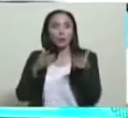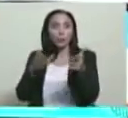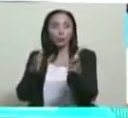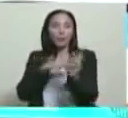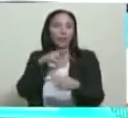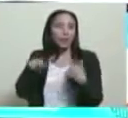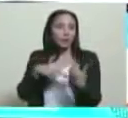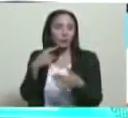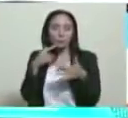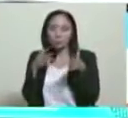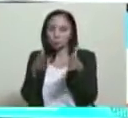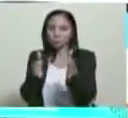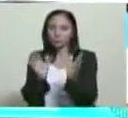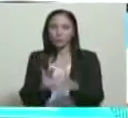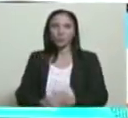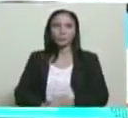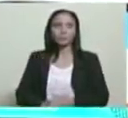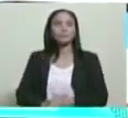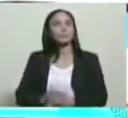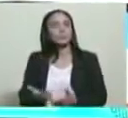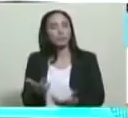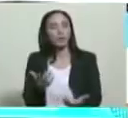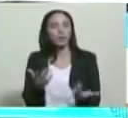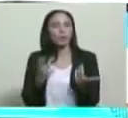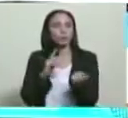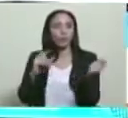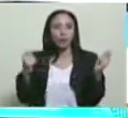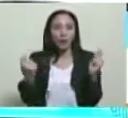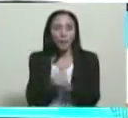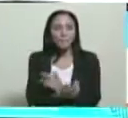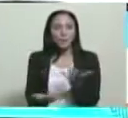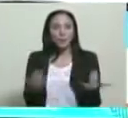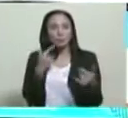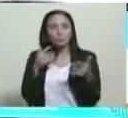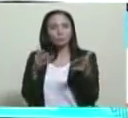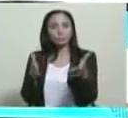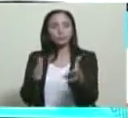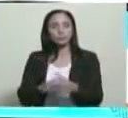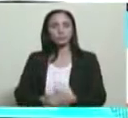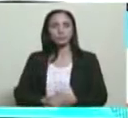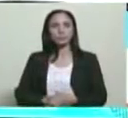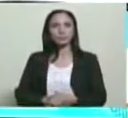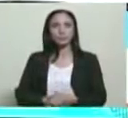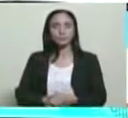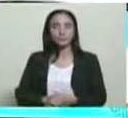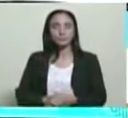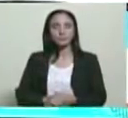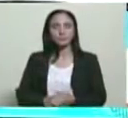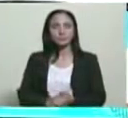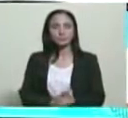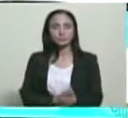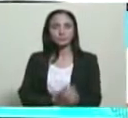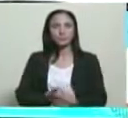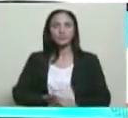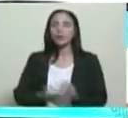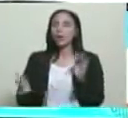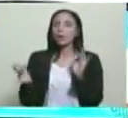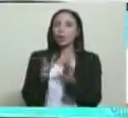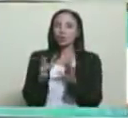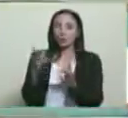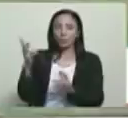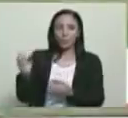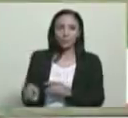puede encabezar un proceso de cambios, de rectificación, de renovación. Vamos a hacer un pase a